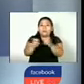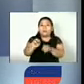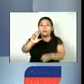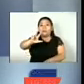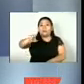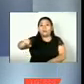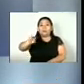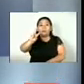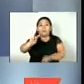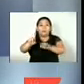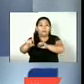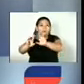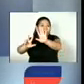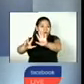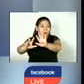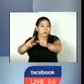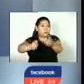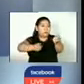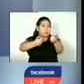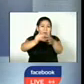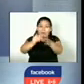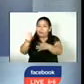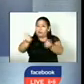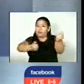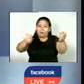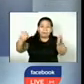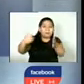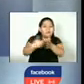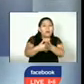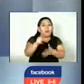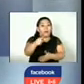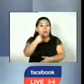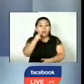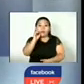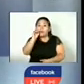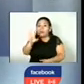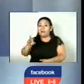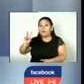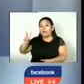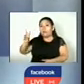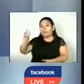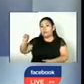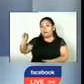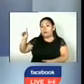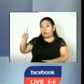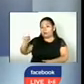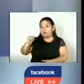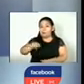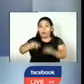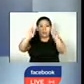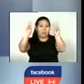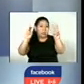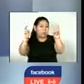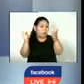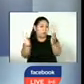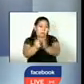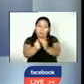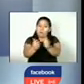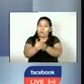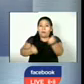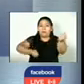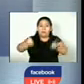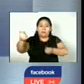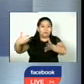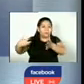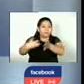.218 percances viales este es el dato que maneja el viceministerio de transporte en cuanto a la accidentabilidad